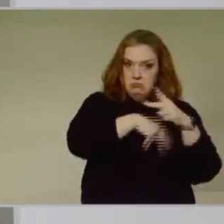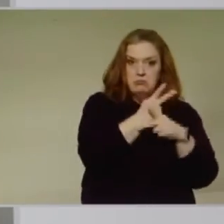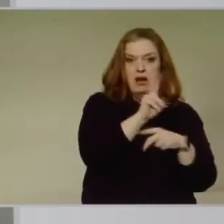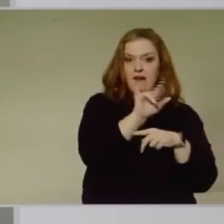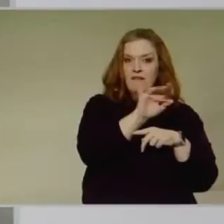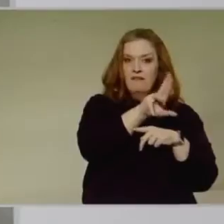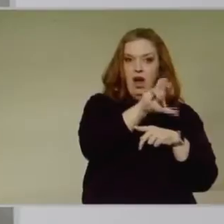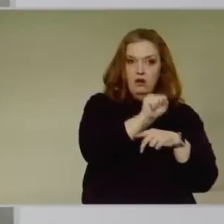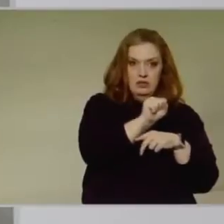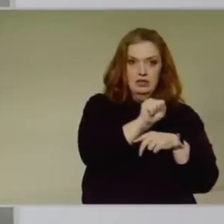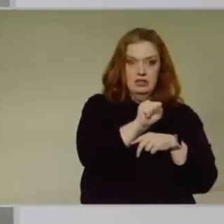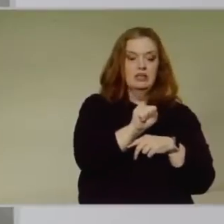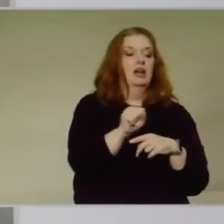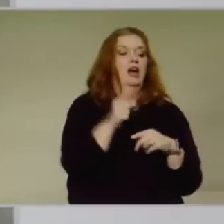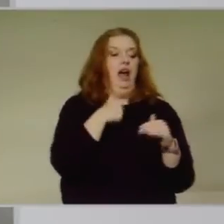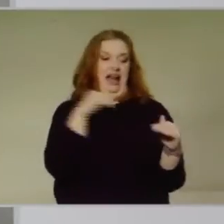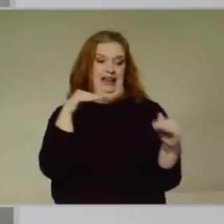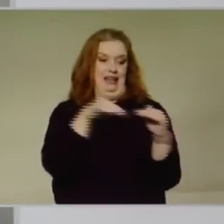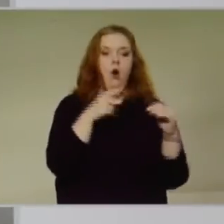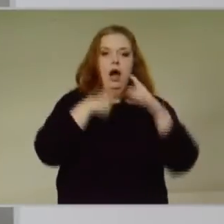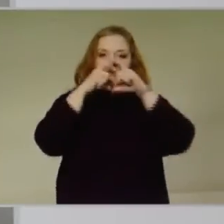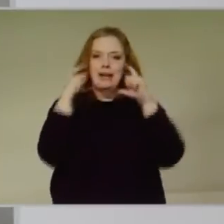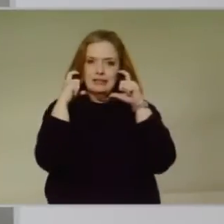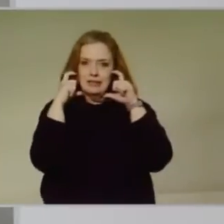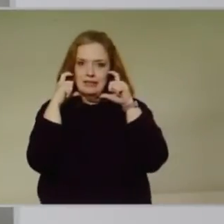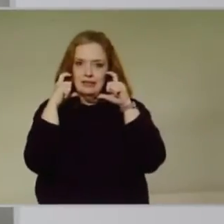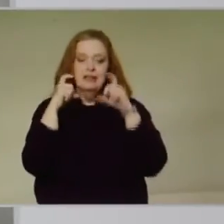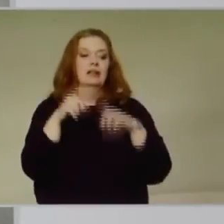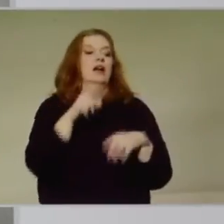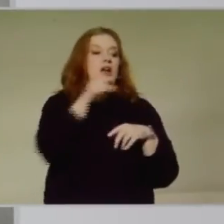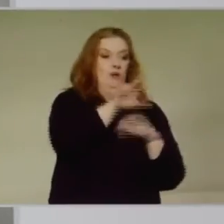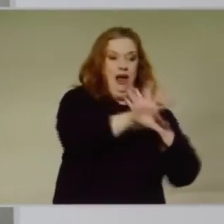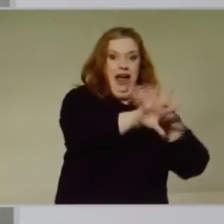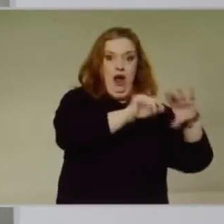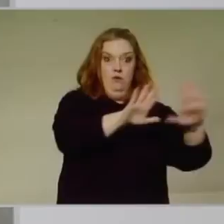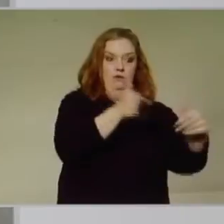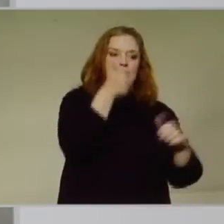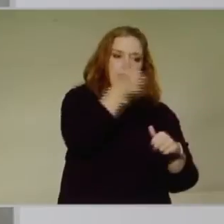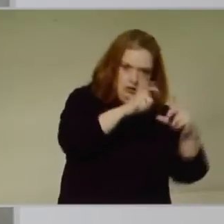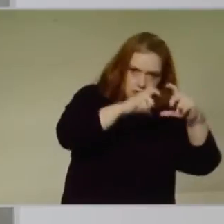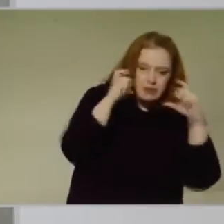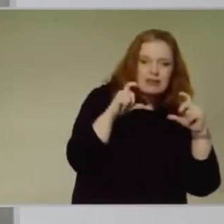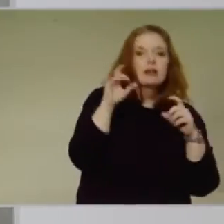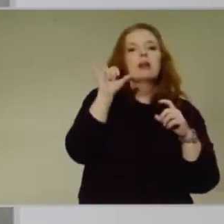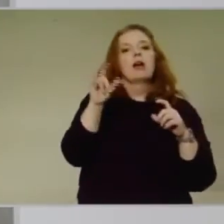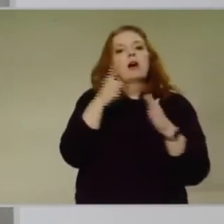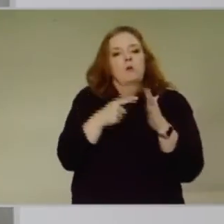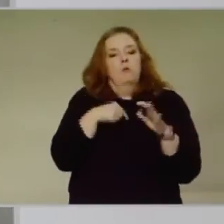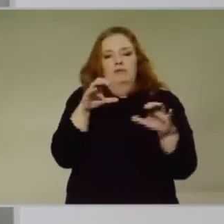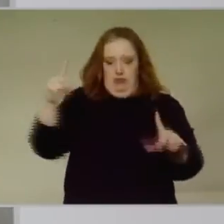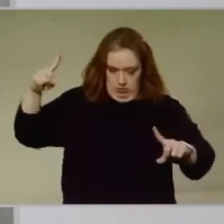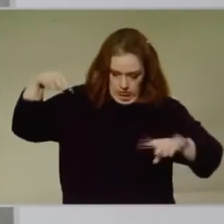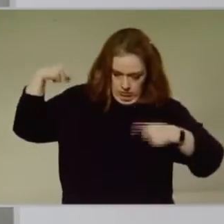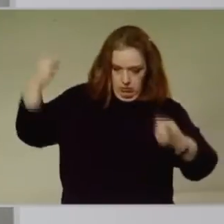ese paciente sale de su cuarto, usa su mascarilla. Es lo que hemos hecho siempre con el rinovirus, H1N1, gripe